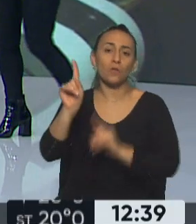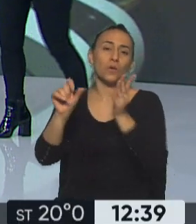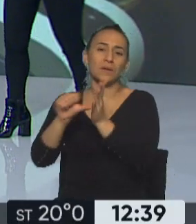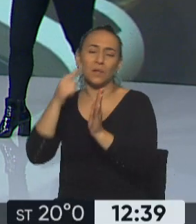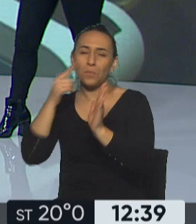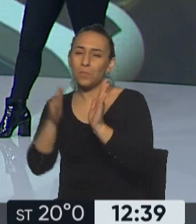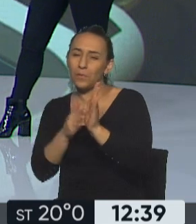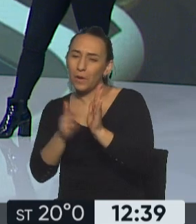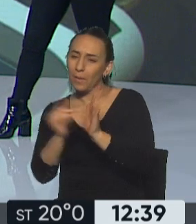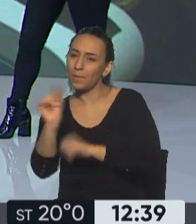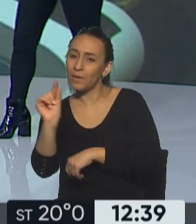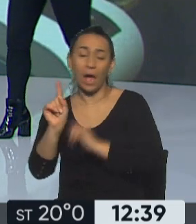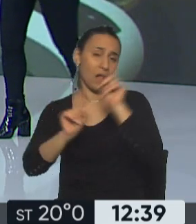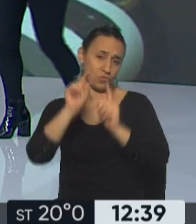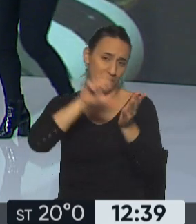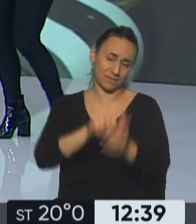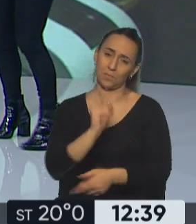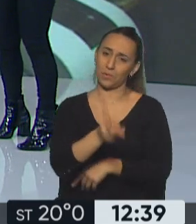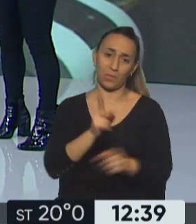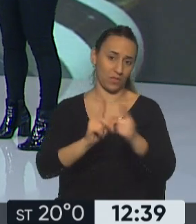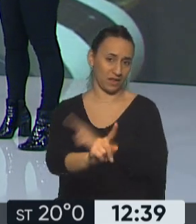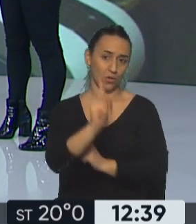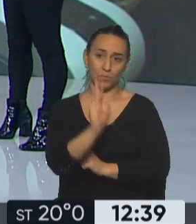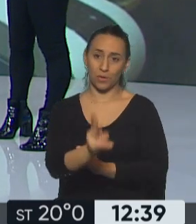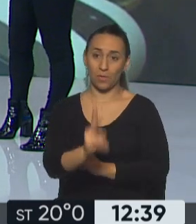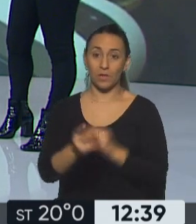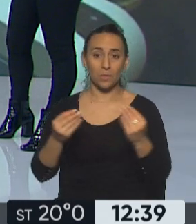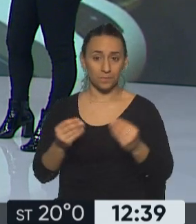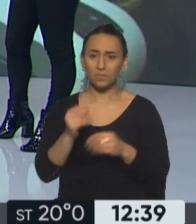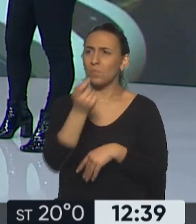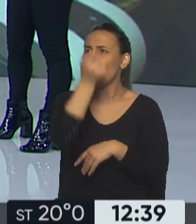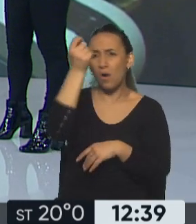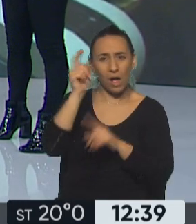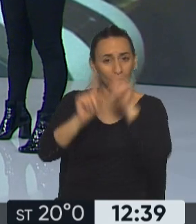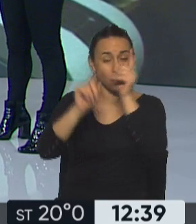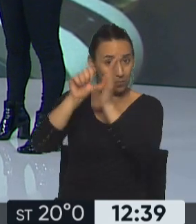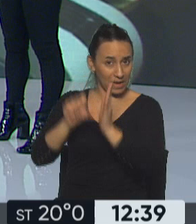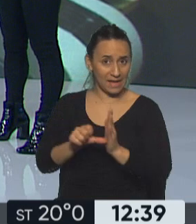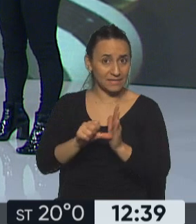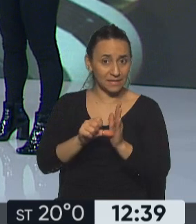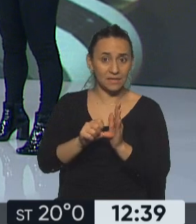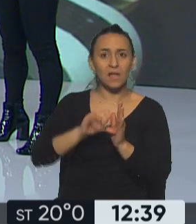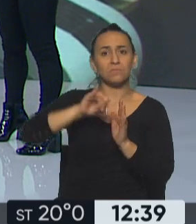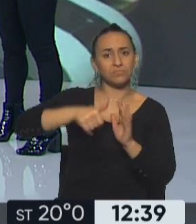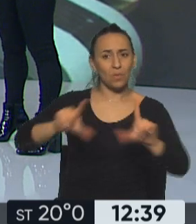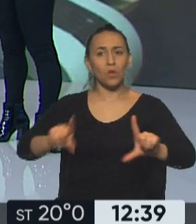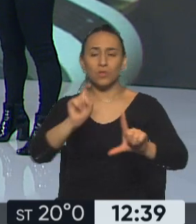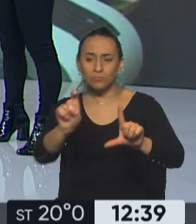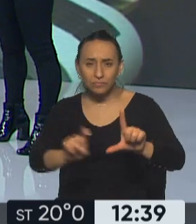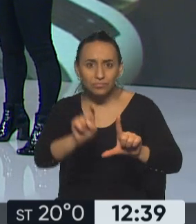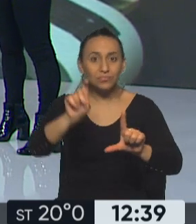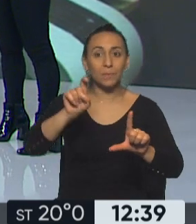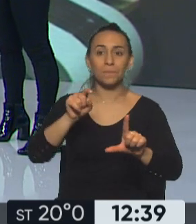qué países lo prohibieron directamente. Son muy poquitos los países del mundo a donde se usa. Se usa